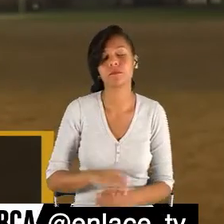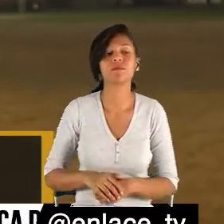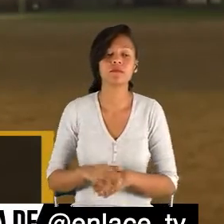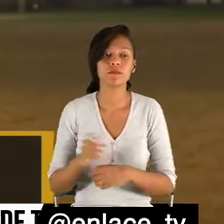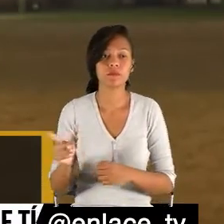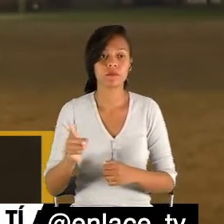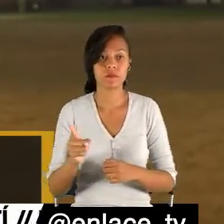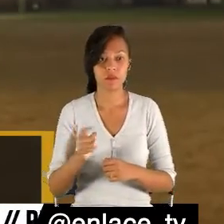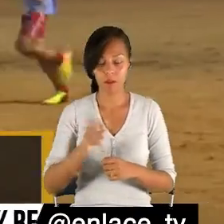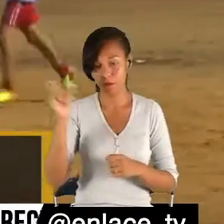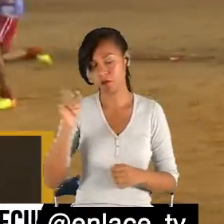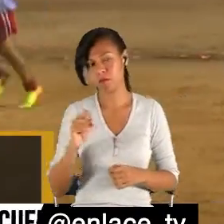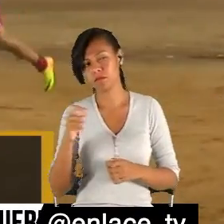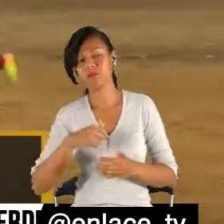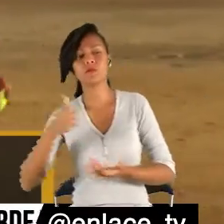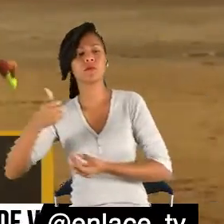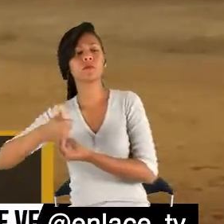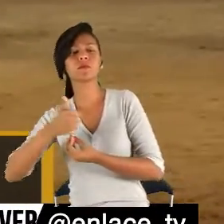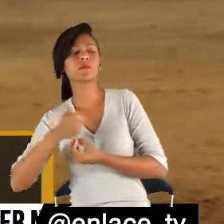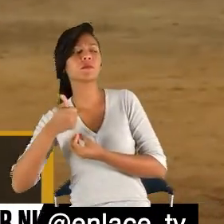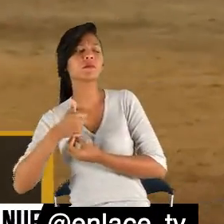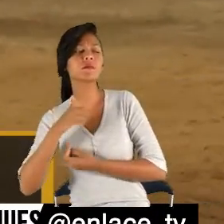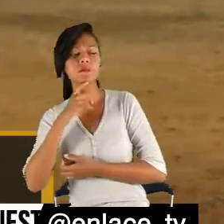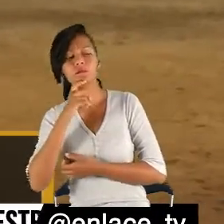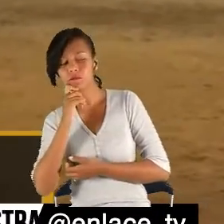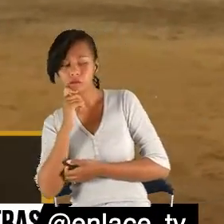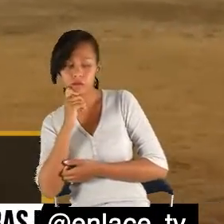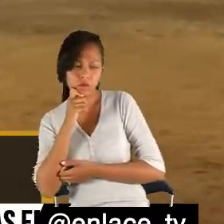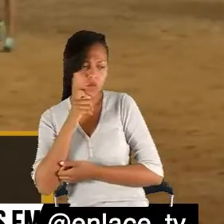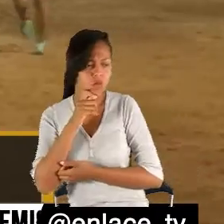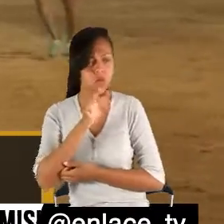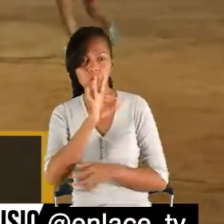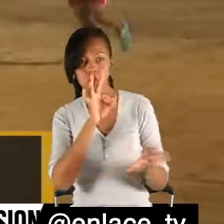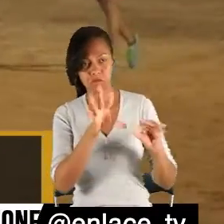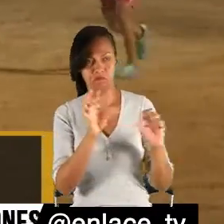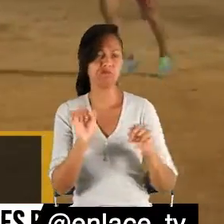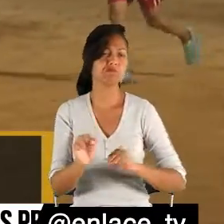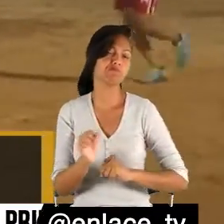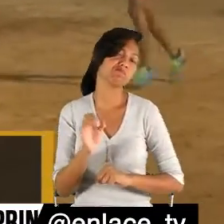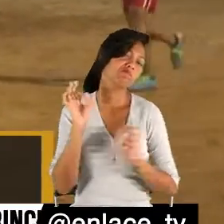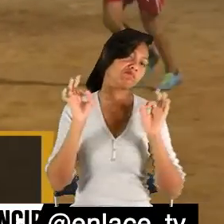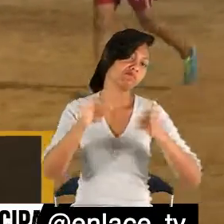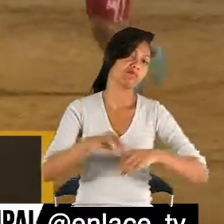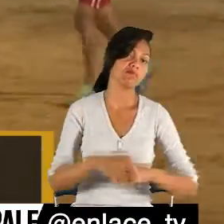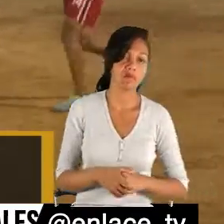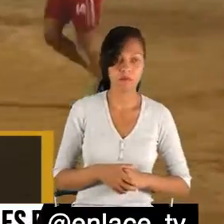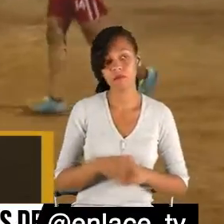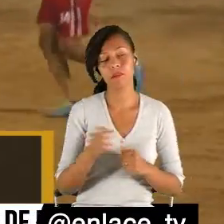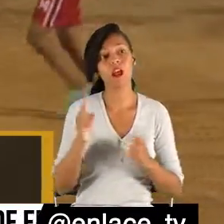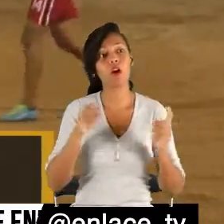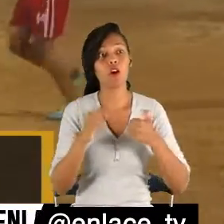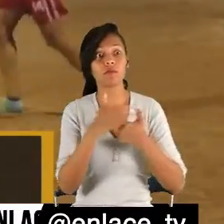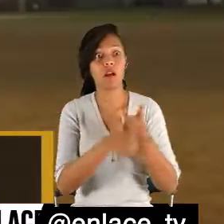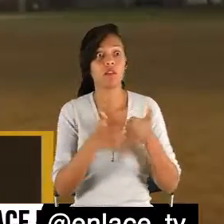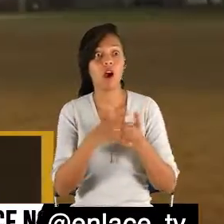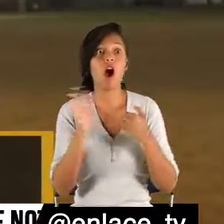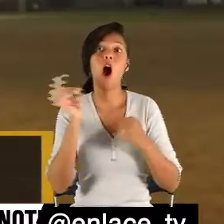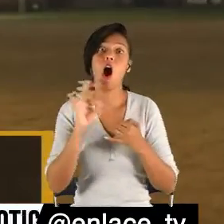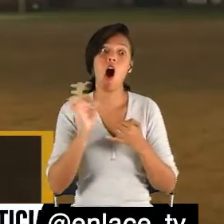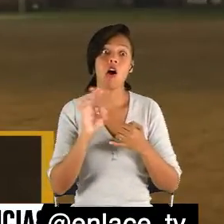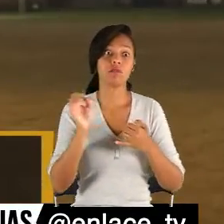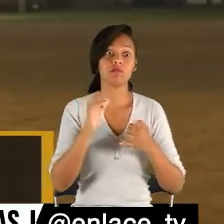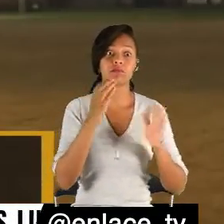técnico que les den la oportunidad el club oro negro ha formado excelentes futbolistas que se proyectan a nivel nacional e internacional a su